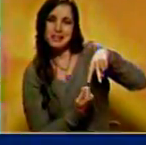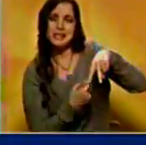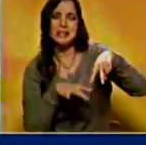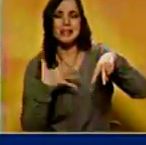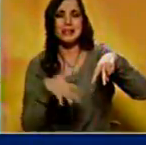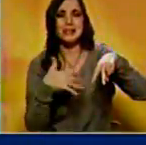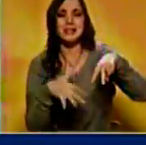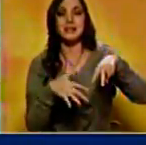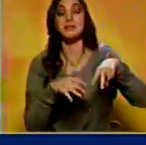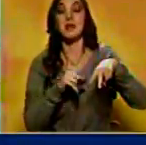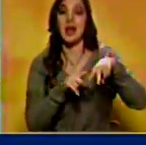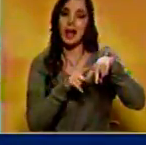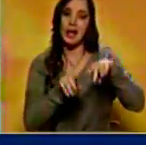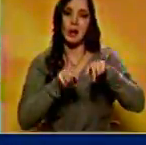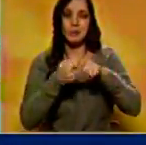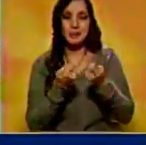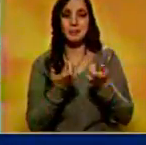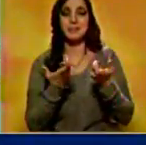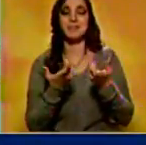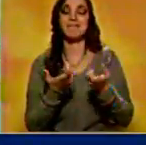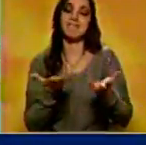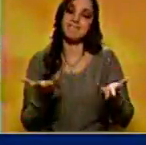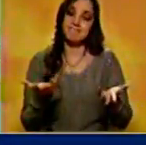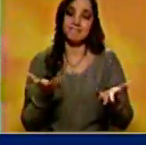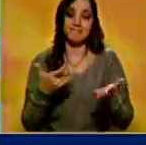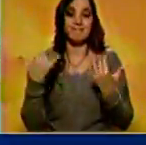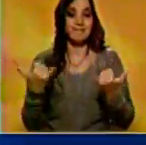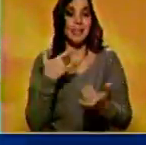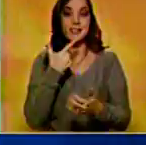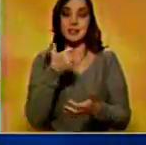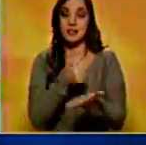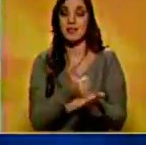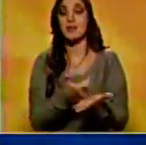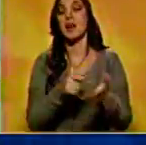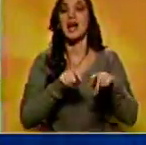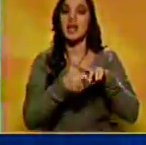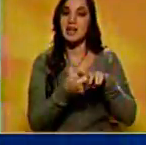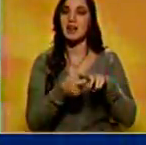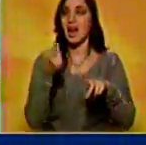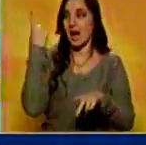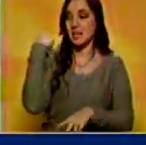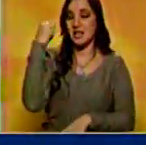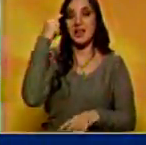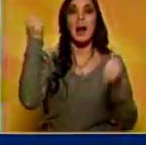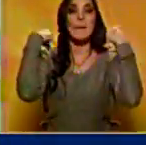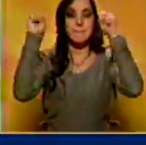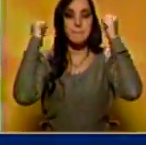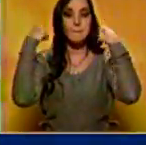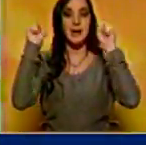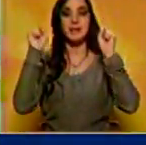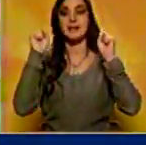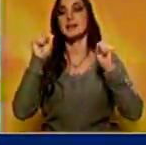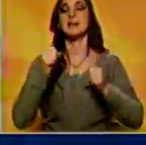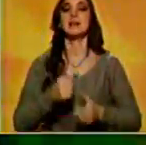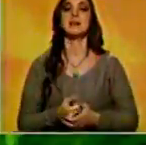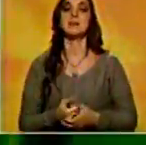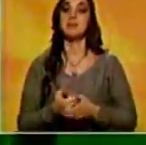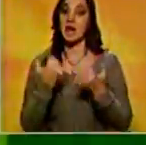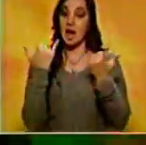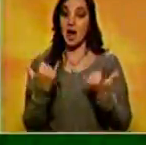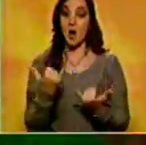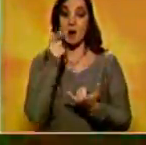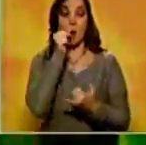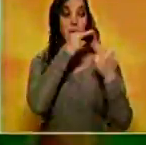sufre una lesión de primer grado y pues se confirmó la lesión que sufrió en el día de ayer durante las prácticas. Ahora el